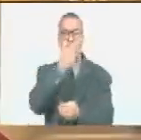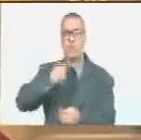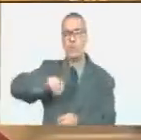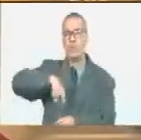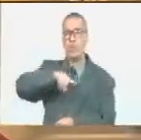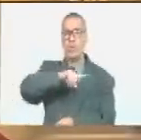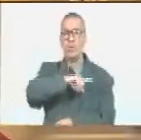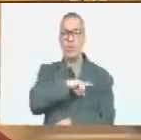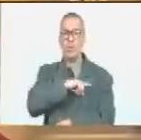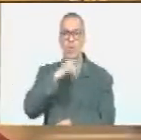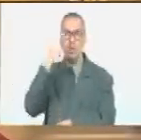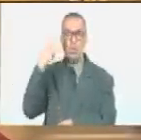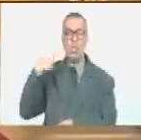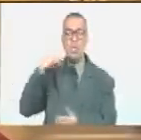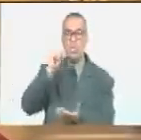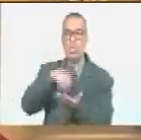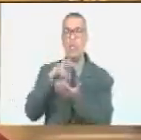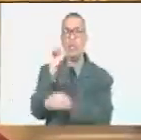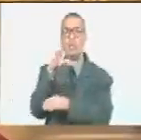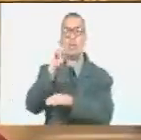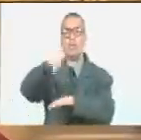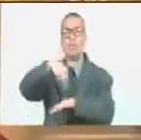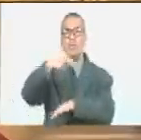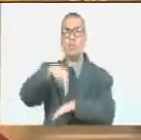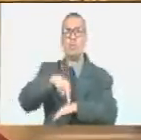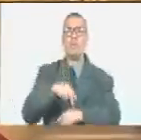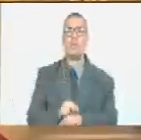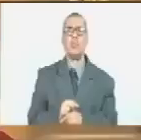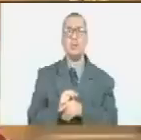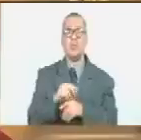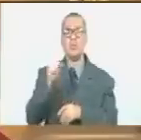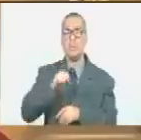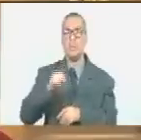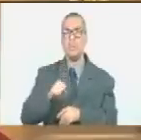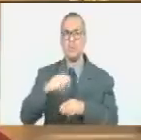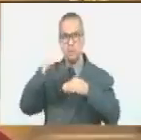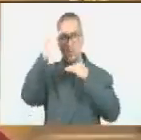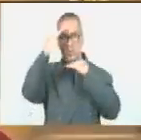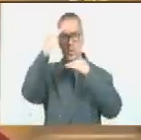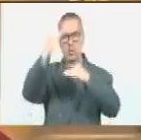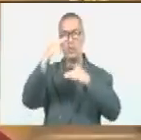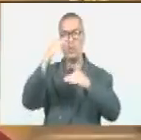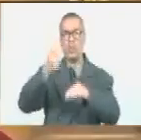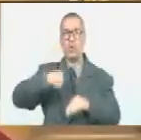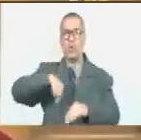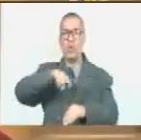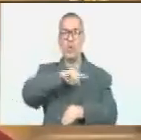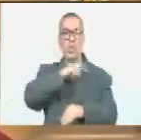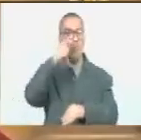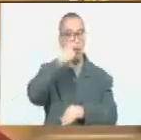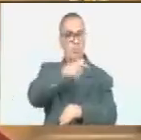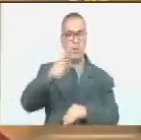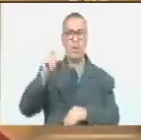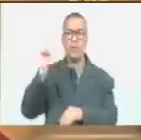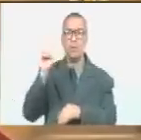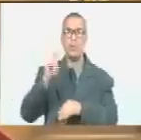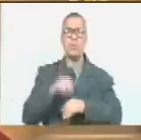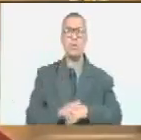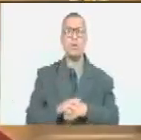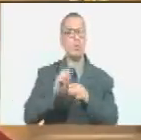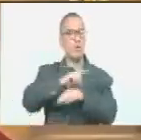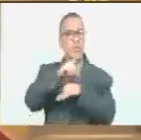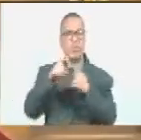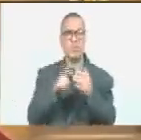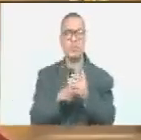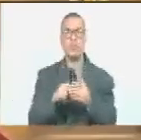nuestra Honorable Asamblea Nacional y, por supuesto, saludar a nuestro pueblo de Venezuela en